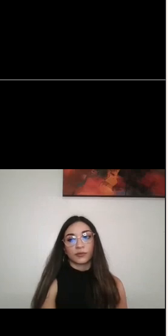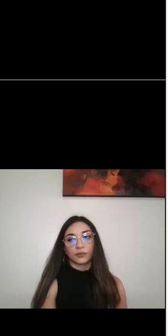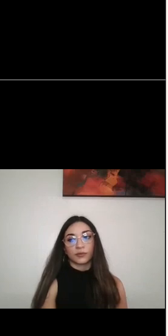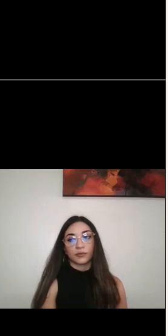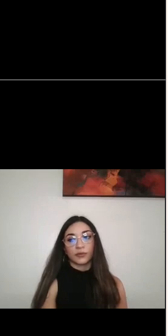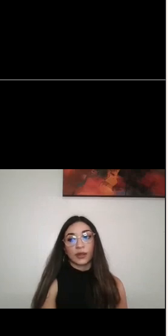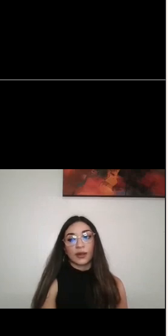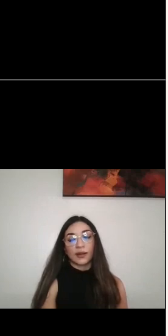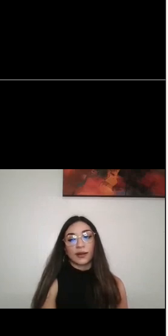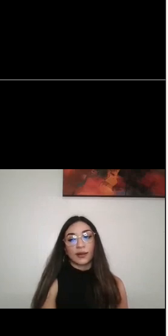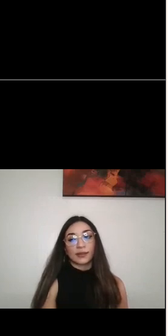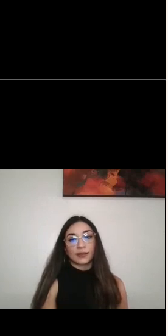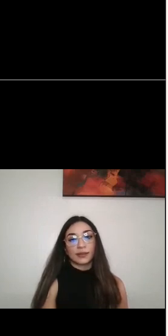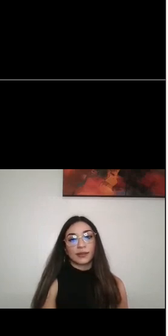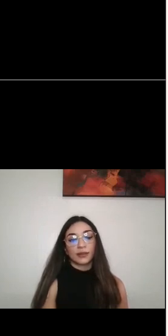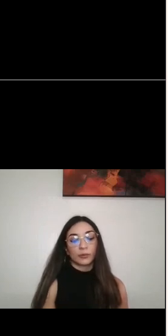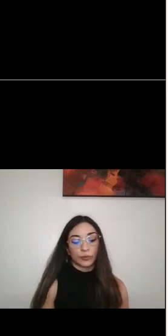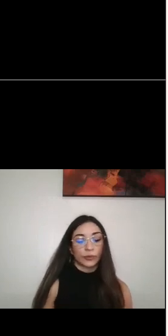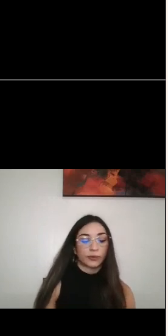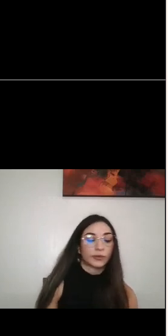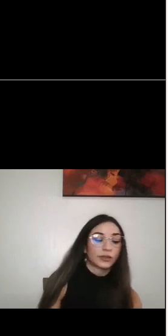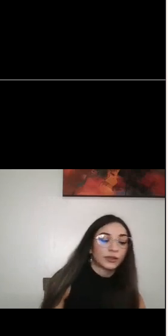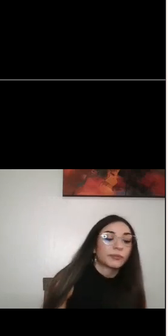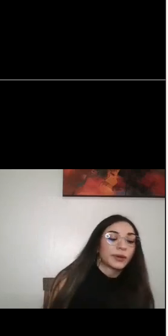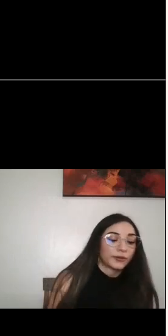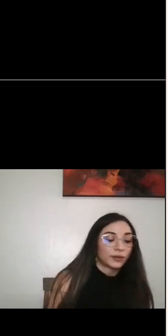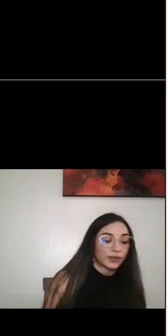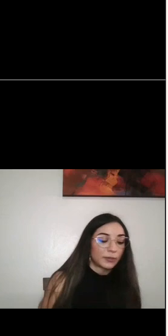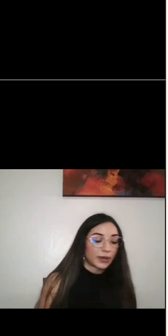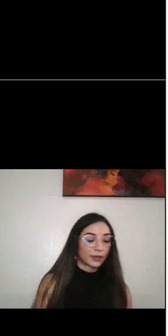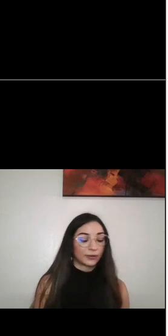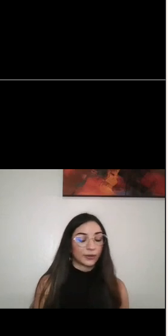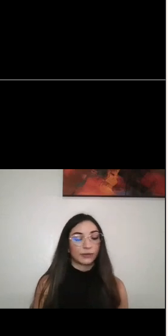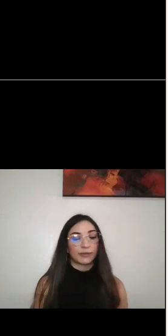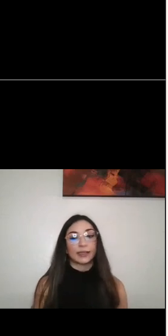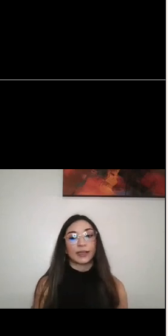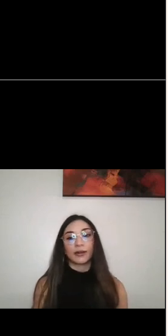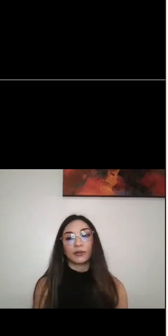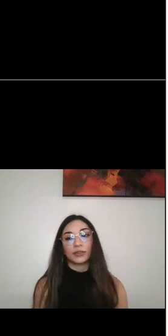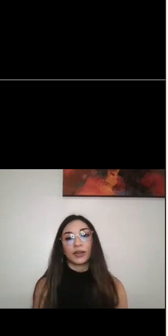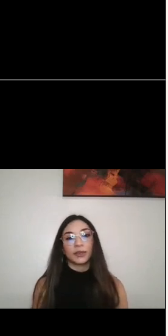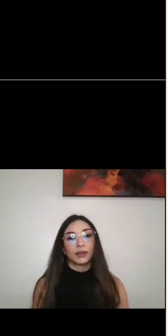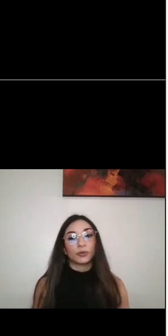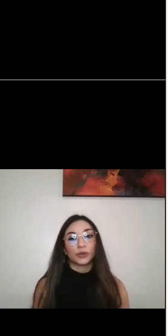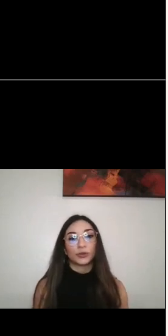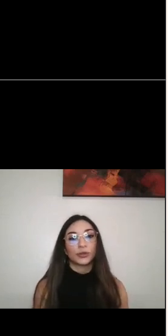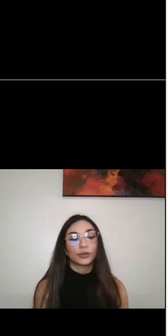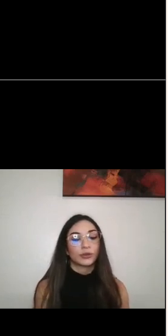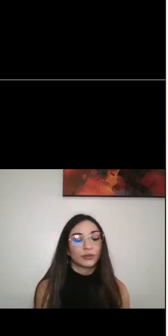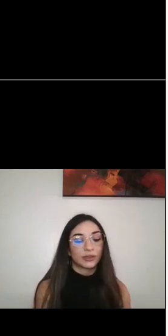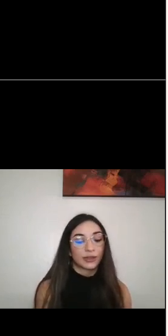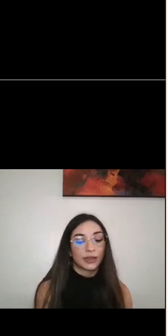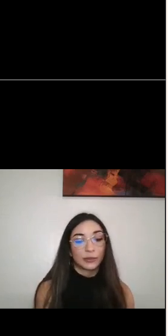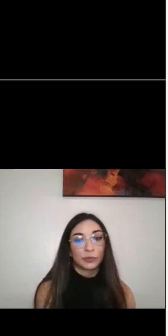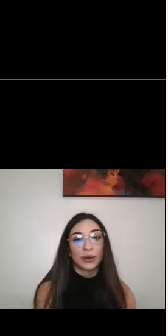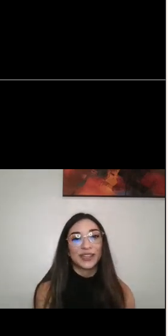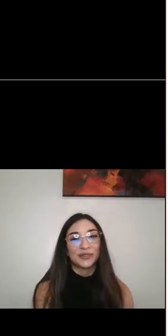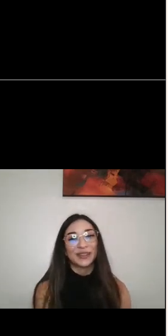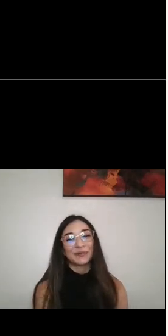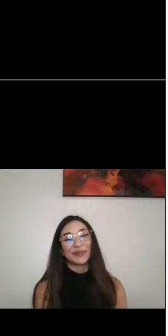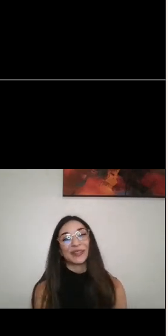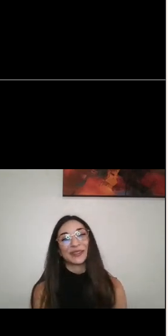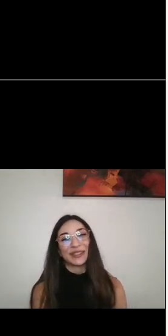cosita ahí también le anotamos el contacto. Perfecto, sí, para que nos escriban o nos llamen y con mucho gusto en los que les